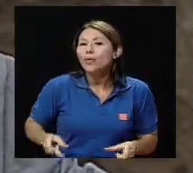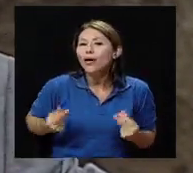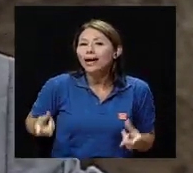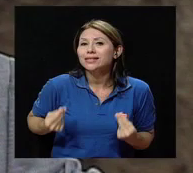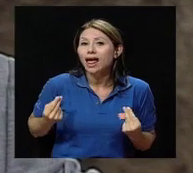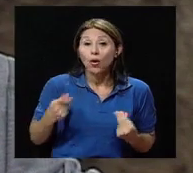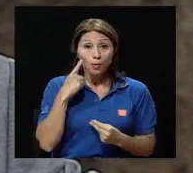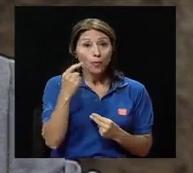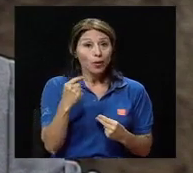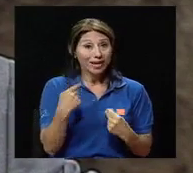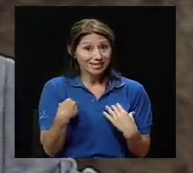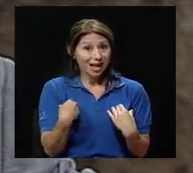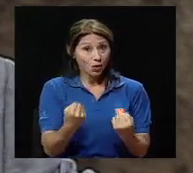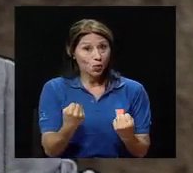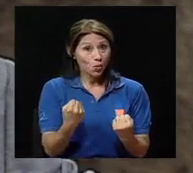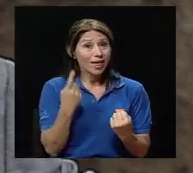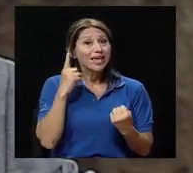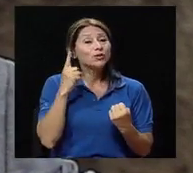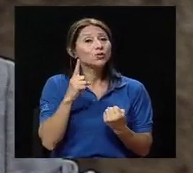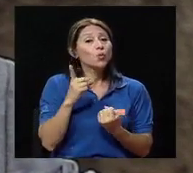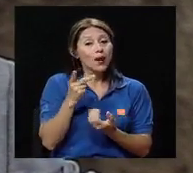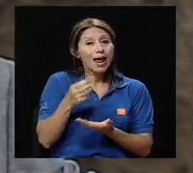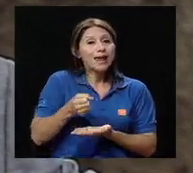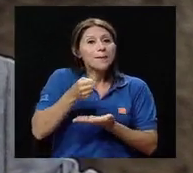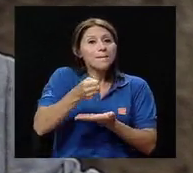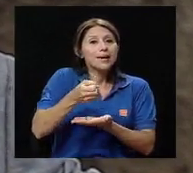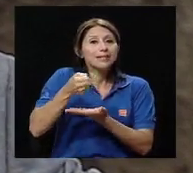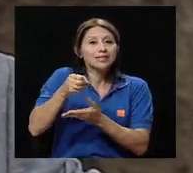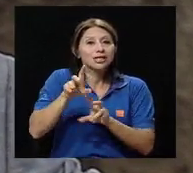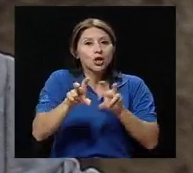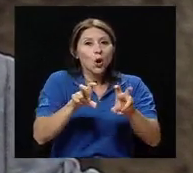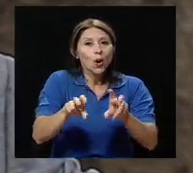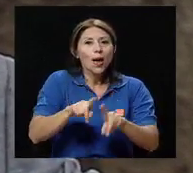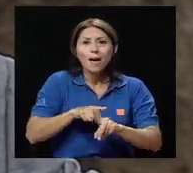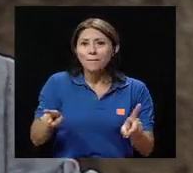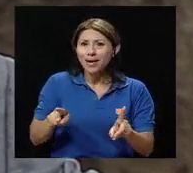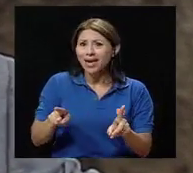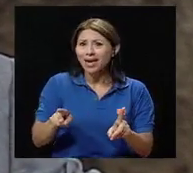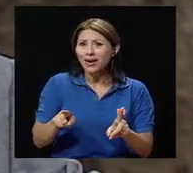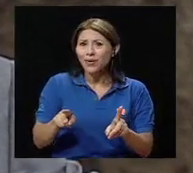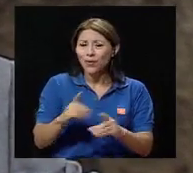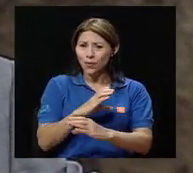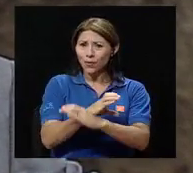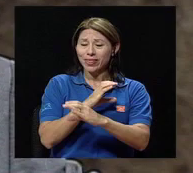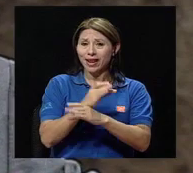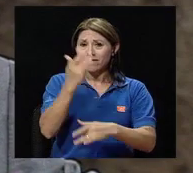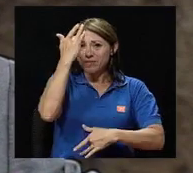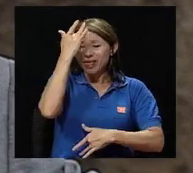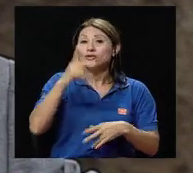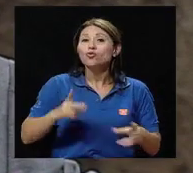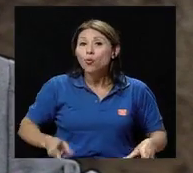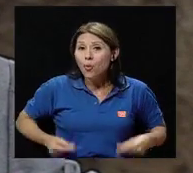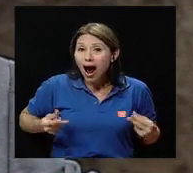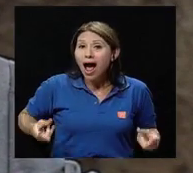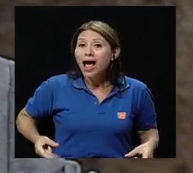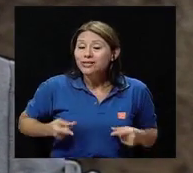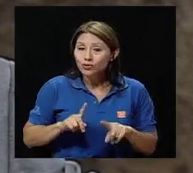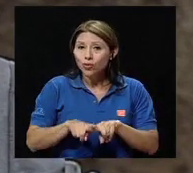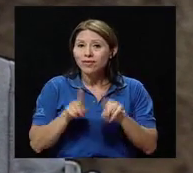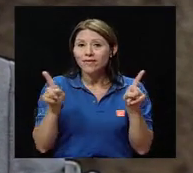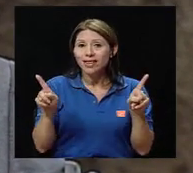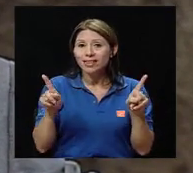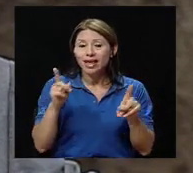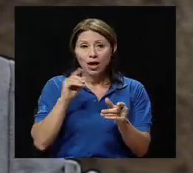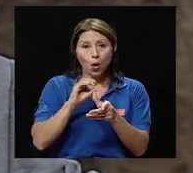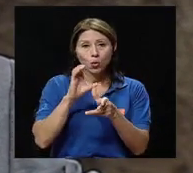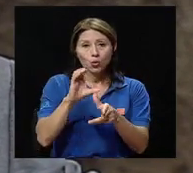inversión, pero en realidad esta enfermedad fue un gasto y que pudo haberse evitado, ¿verdad? En esa época, estoy hablando de octubre